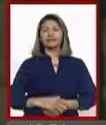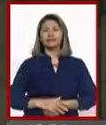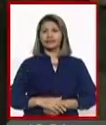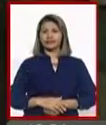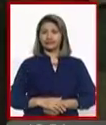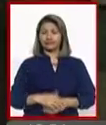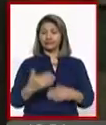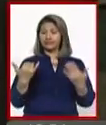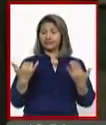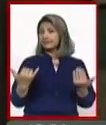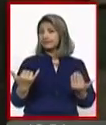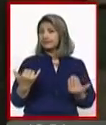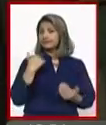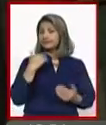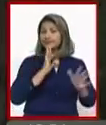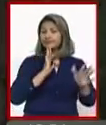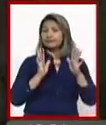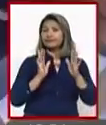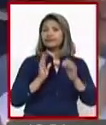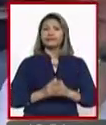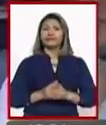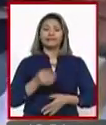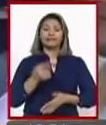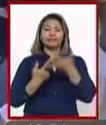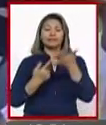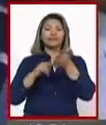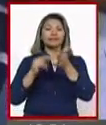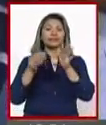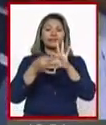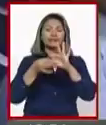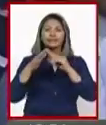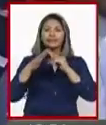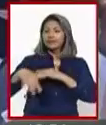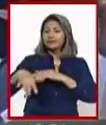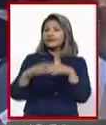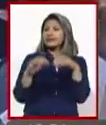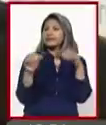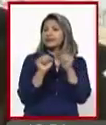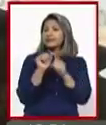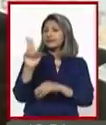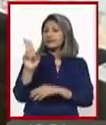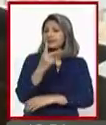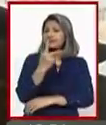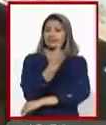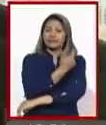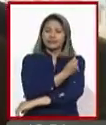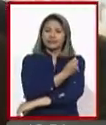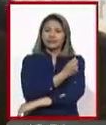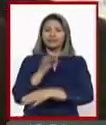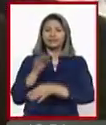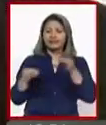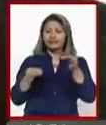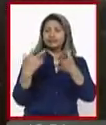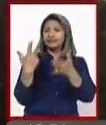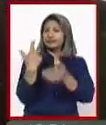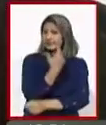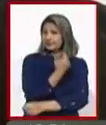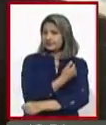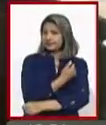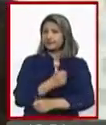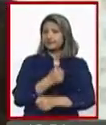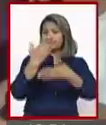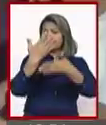En este momento se está hablando prácticamente de lo que es la cadena de frío, la aplicación de la vacuna, el esquema de vacunación y todo